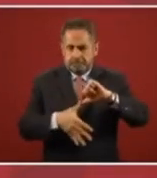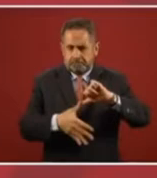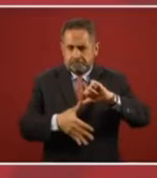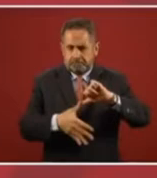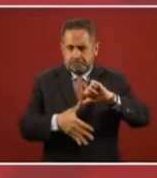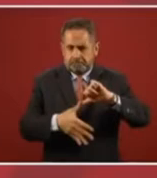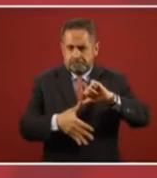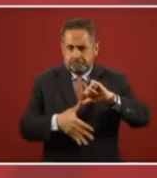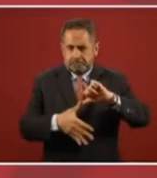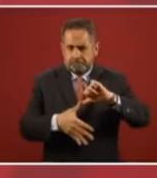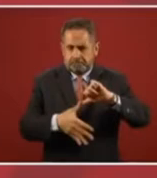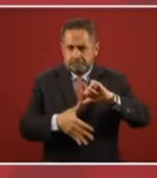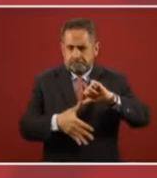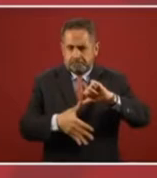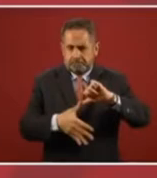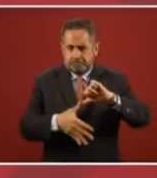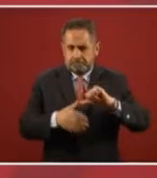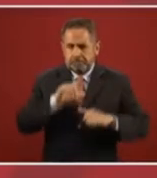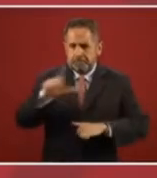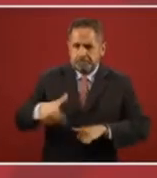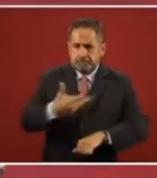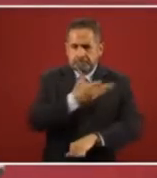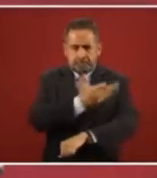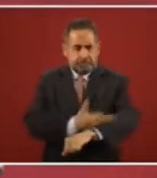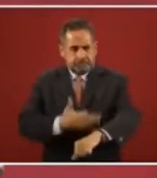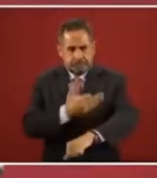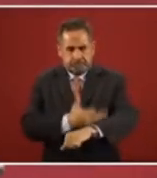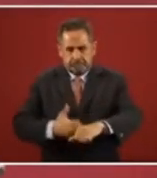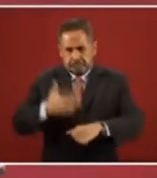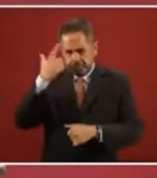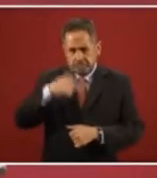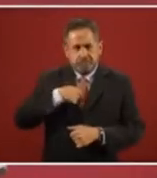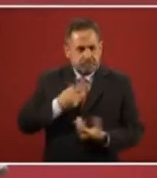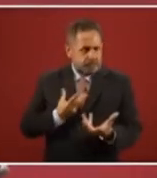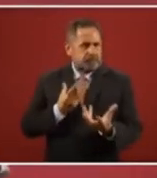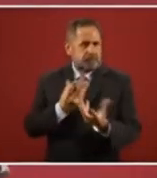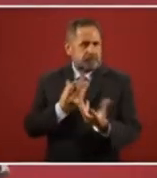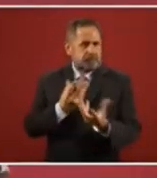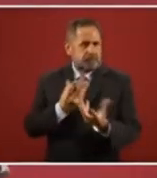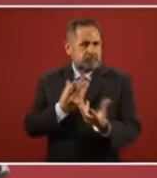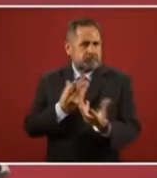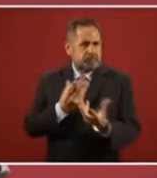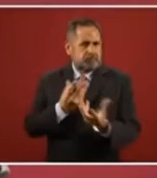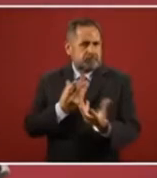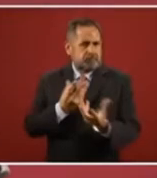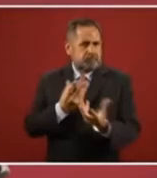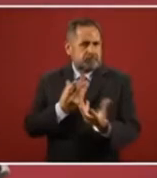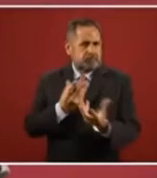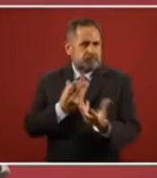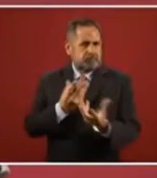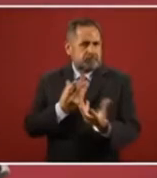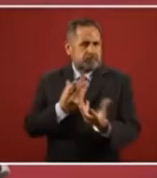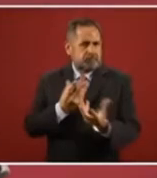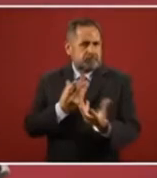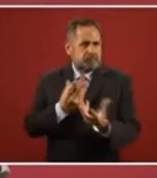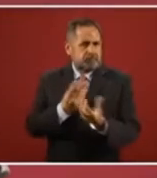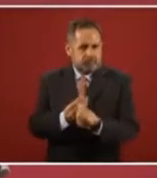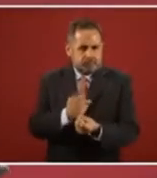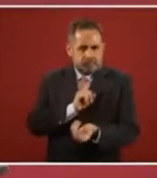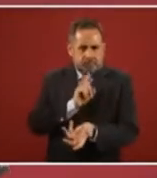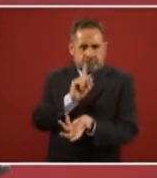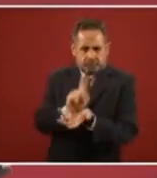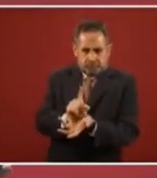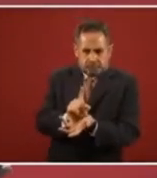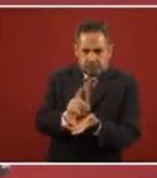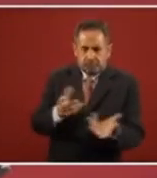en benin días premium noche yo me reuní con ellos en inning y mayweather